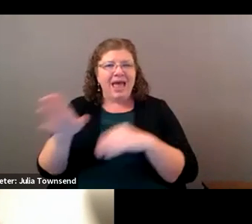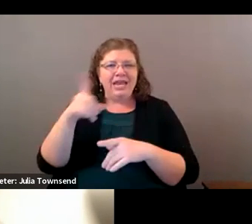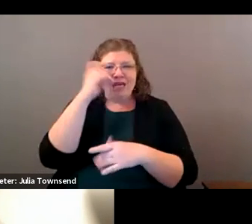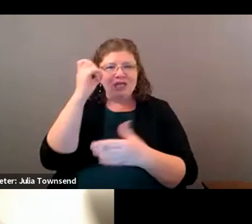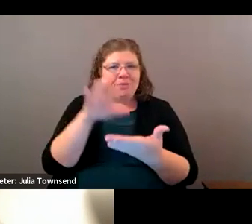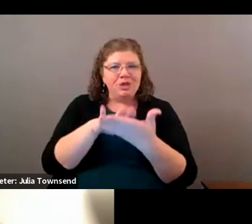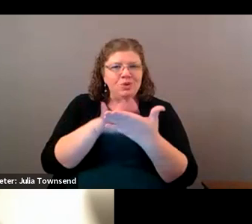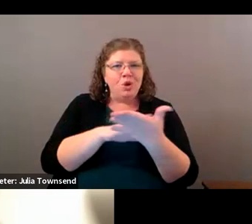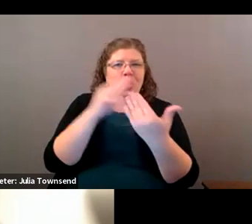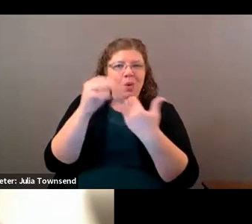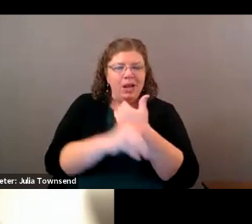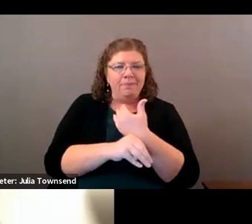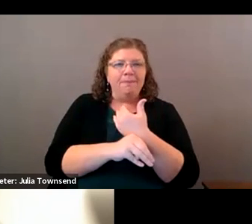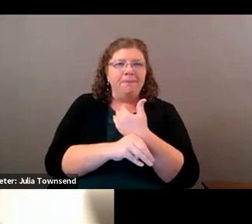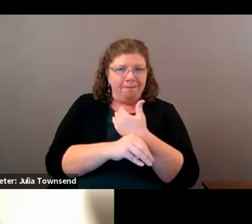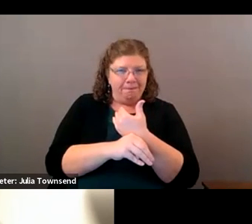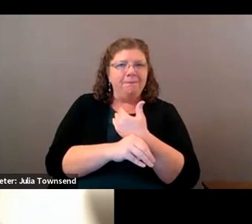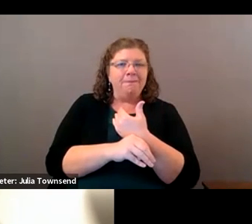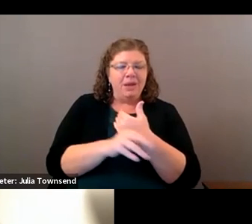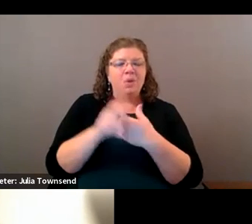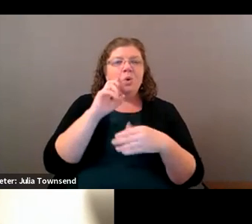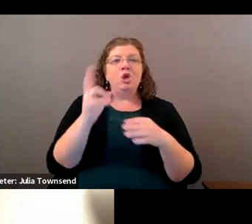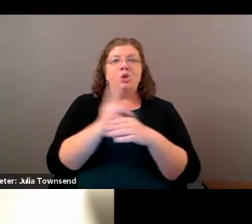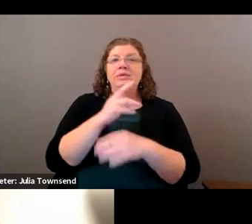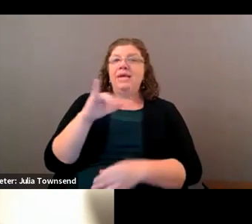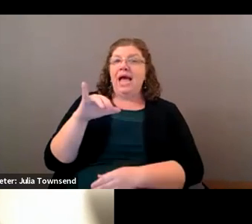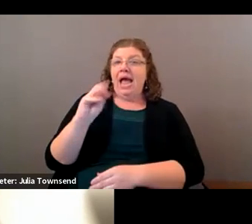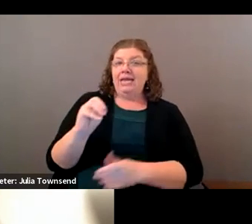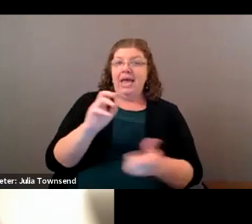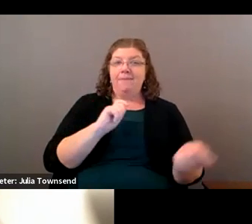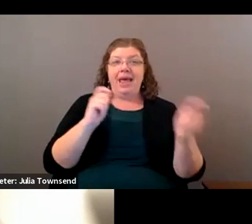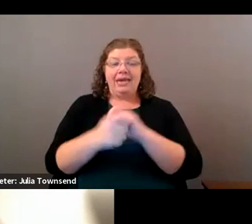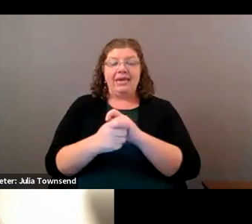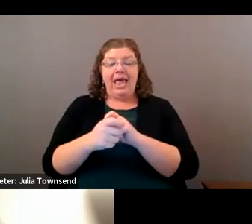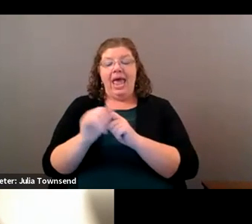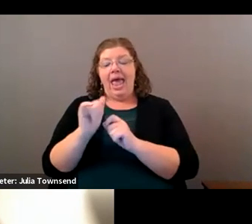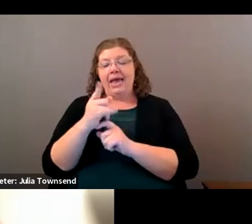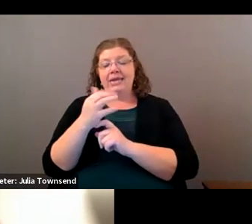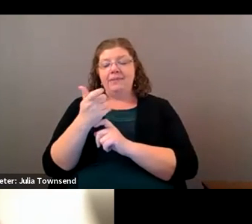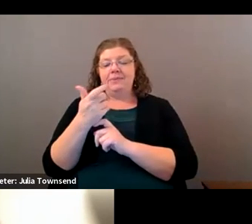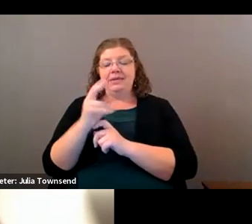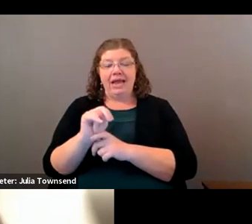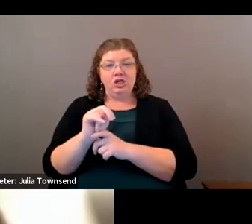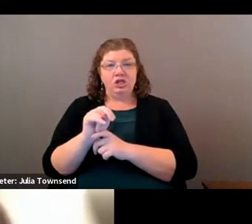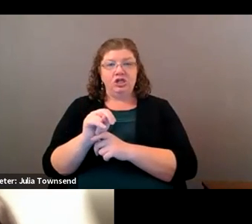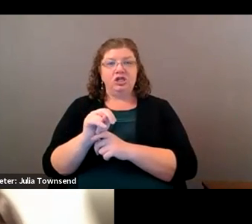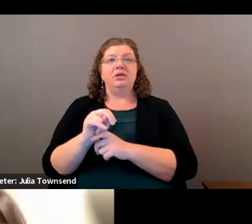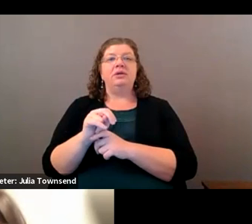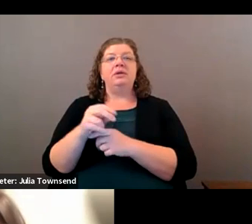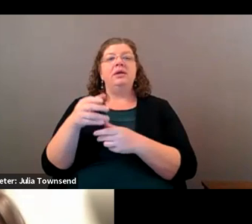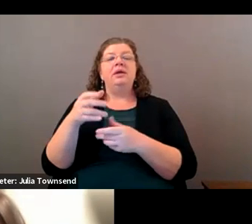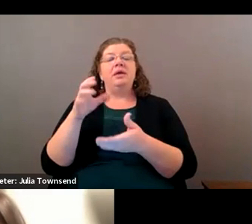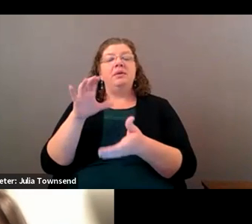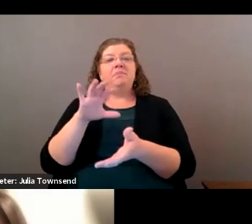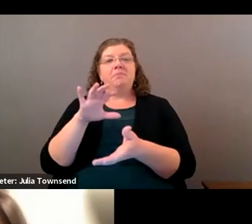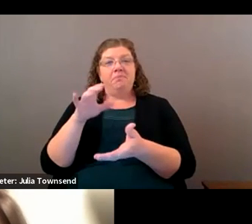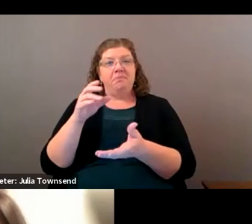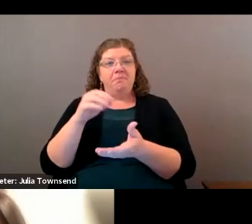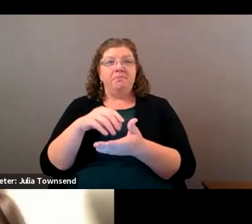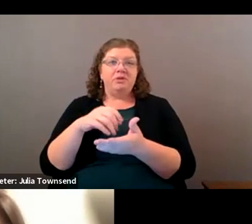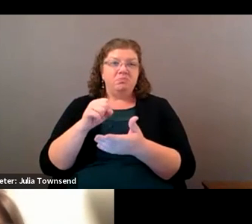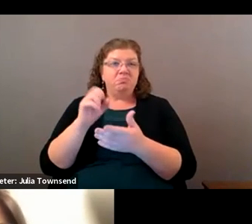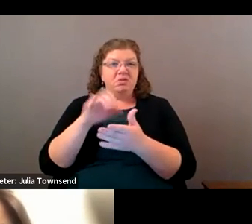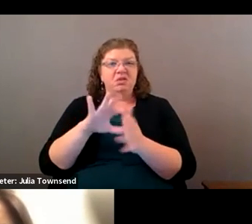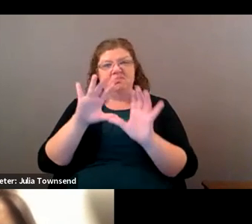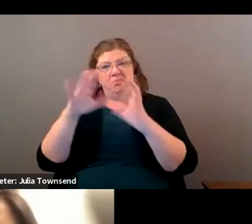de verano y estamos usando los paquetes de adaptación IAM. Y esto se basa en nuestra fuerza de trabajo, así que estamos mirando